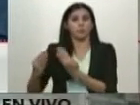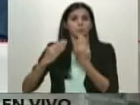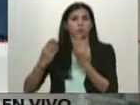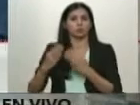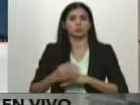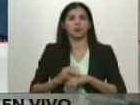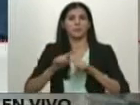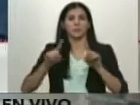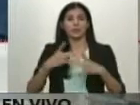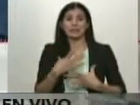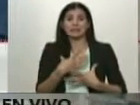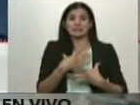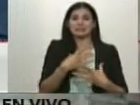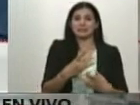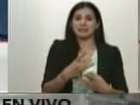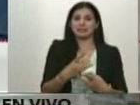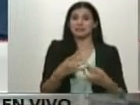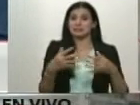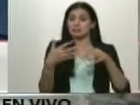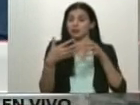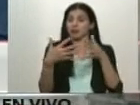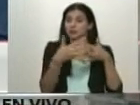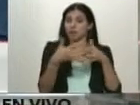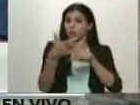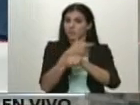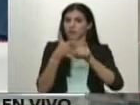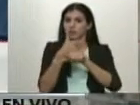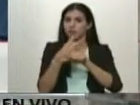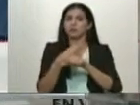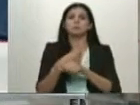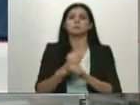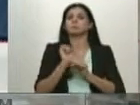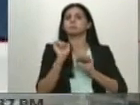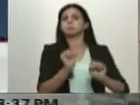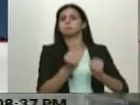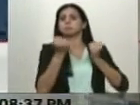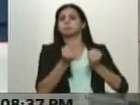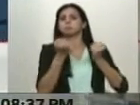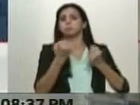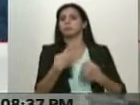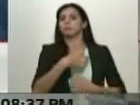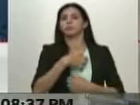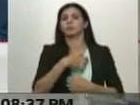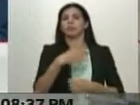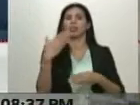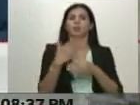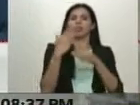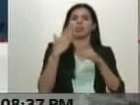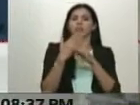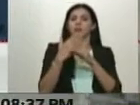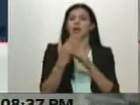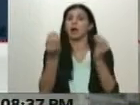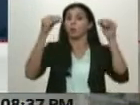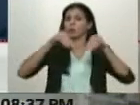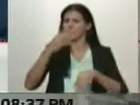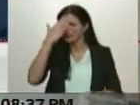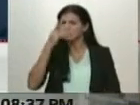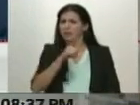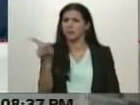intereses geopolíticos que maneja el imperio han impedido un acuerdo. Es la verdad, para que lo sepan. Y eso